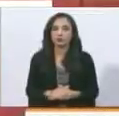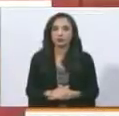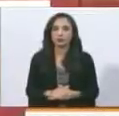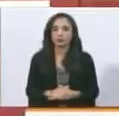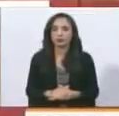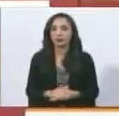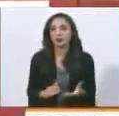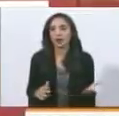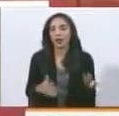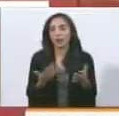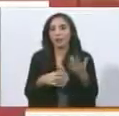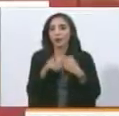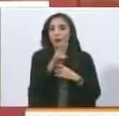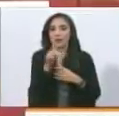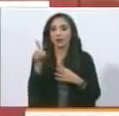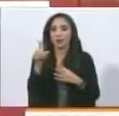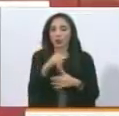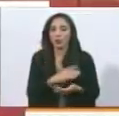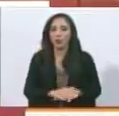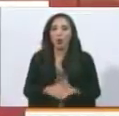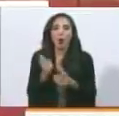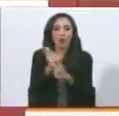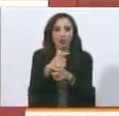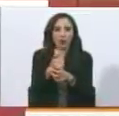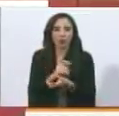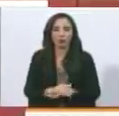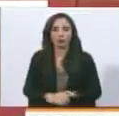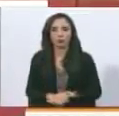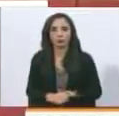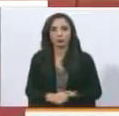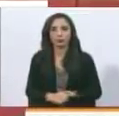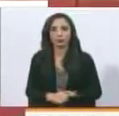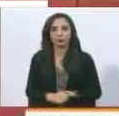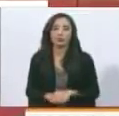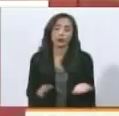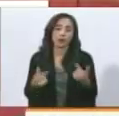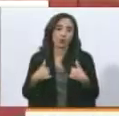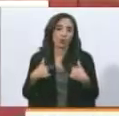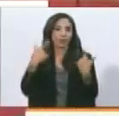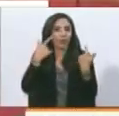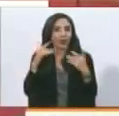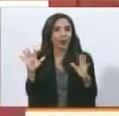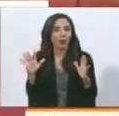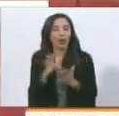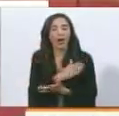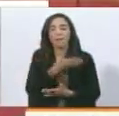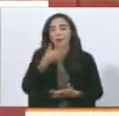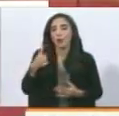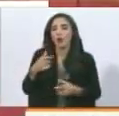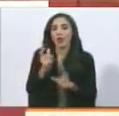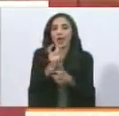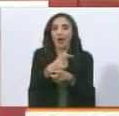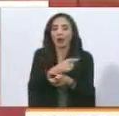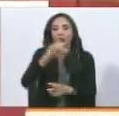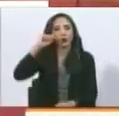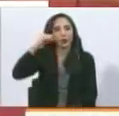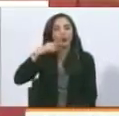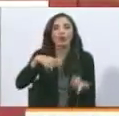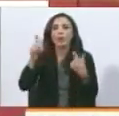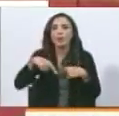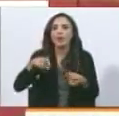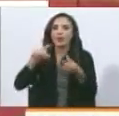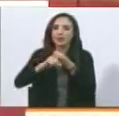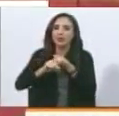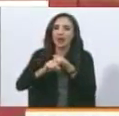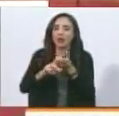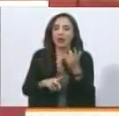entramos al 21 de agosto. Agosto, para mí, marca mucho. En agosto me casé también,